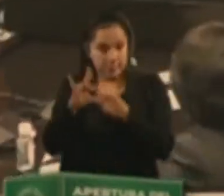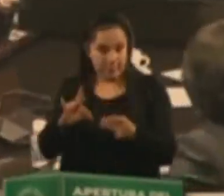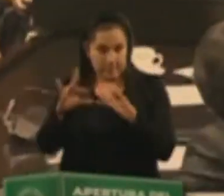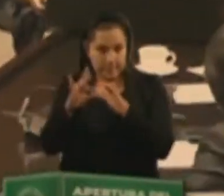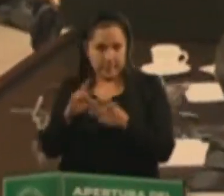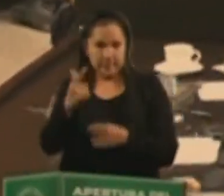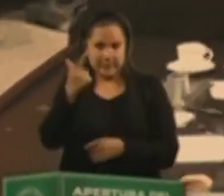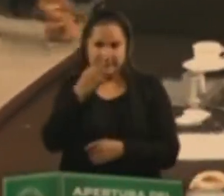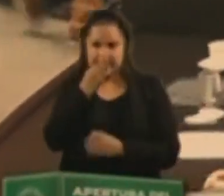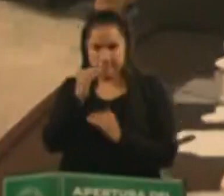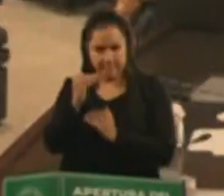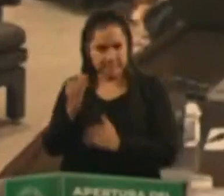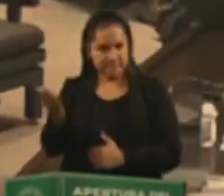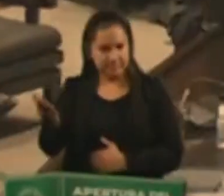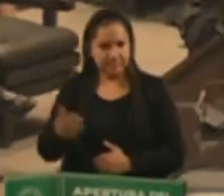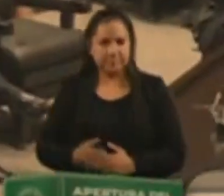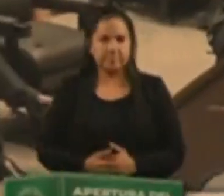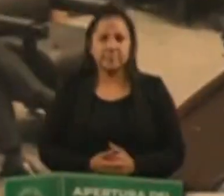intervención.